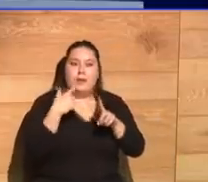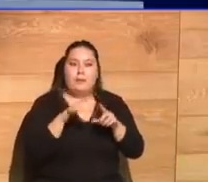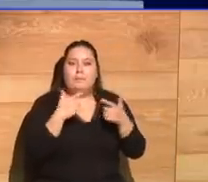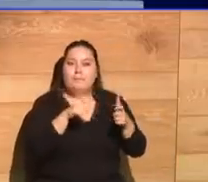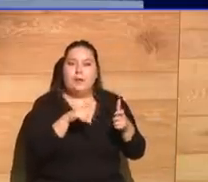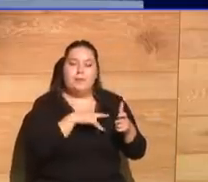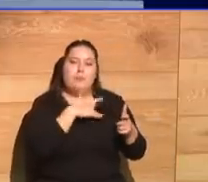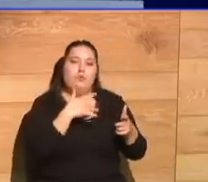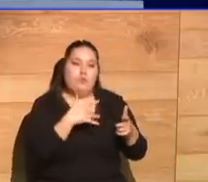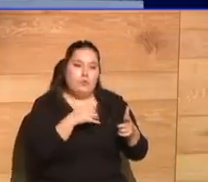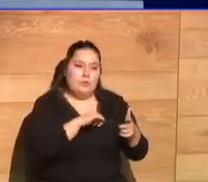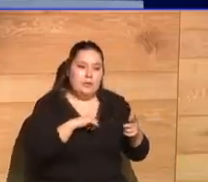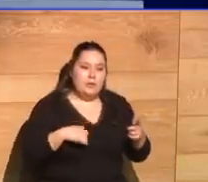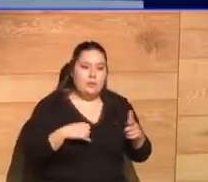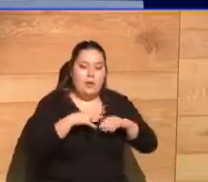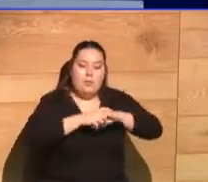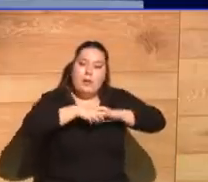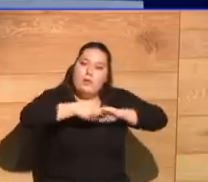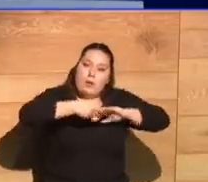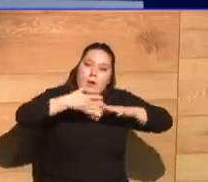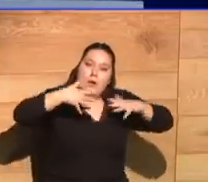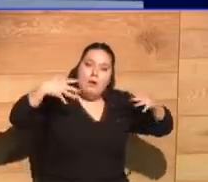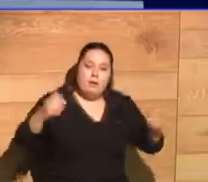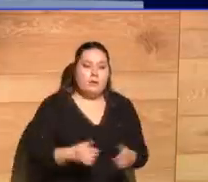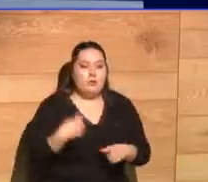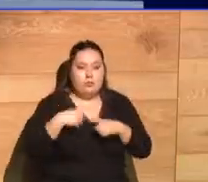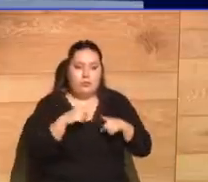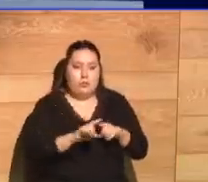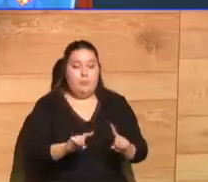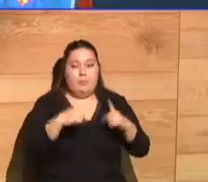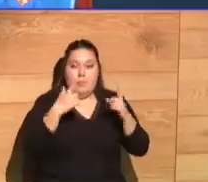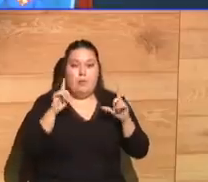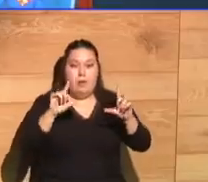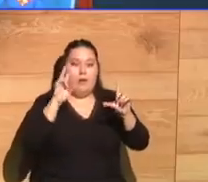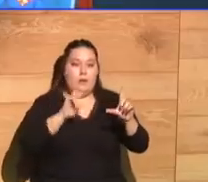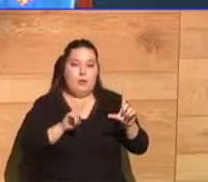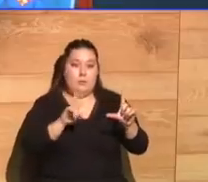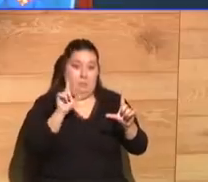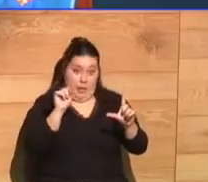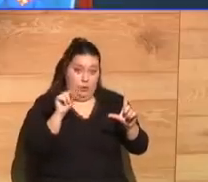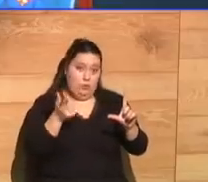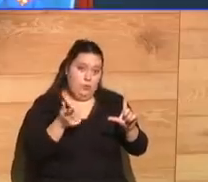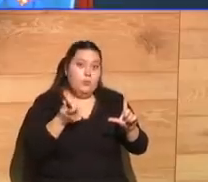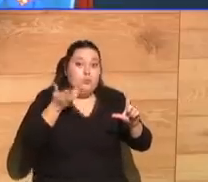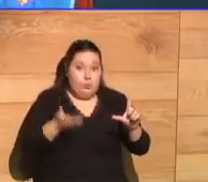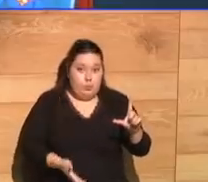de intimidad entre ellos, la mano, cómo se va separando poco a poco. De repente eso se consigue con un primer plano, que es barato, pero que es